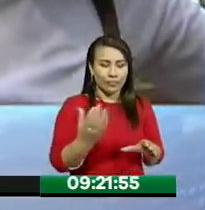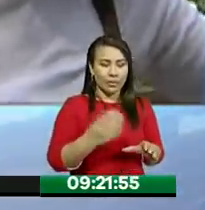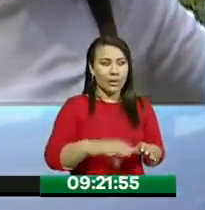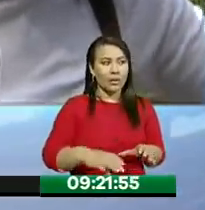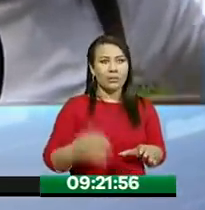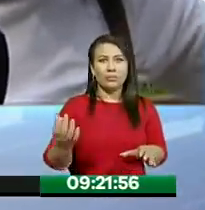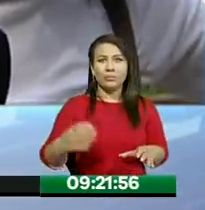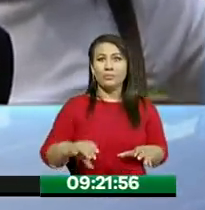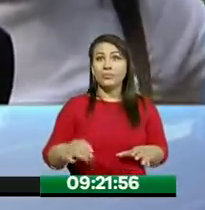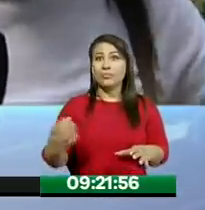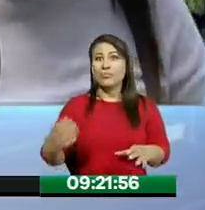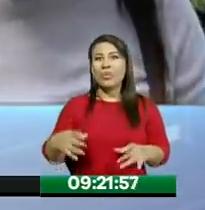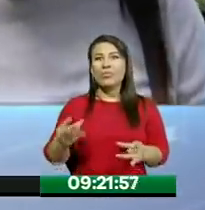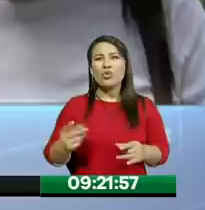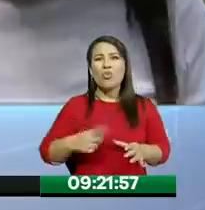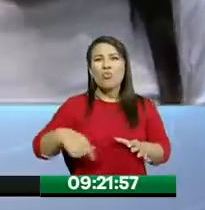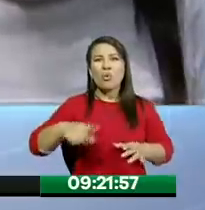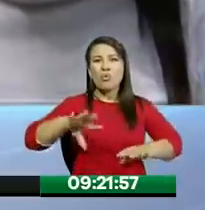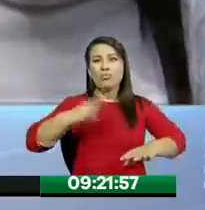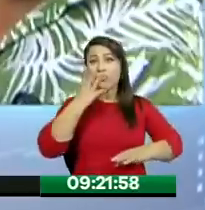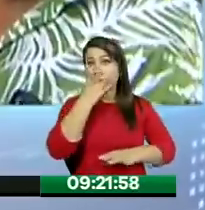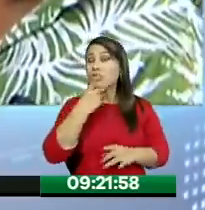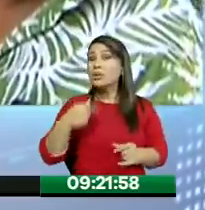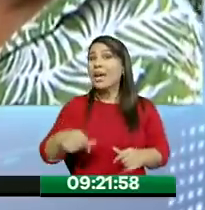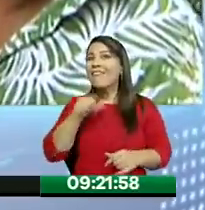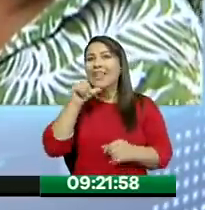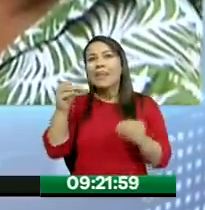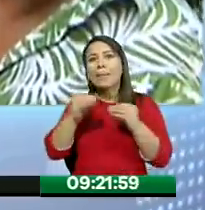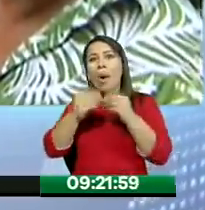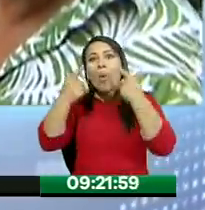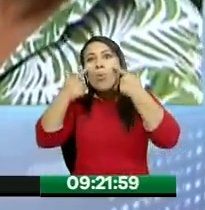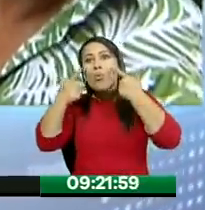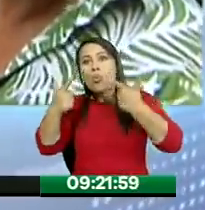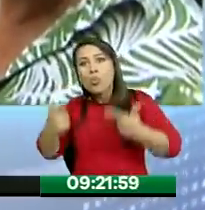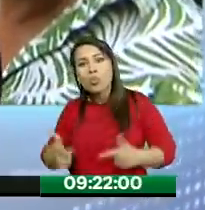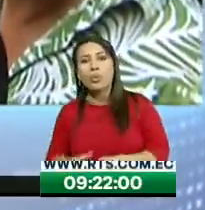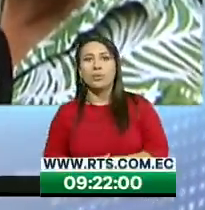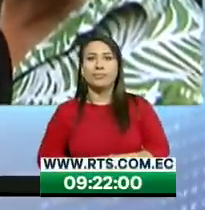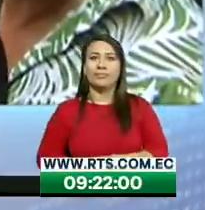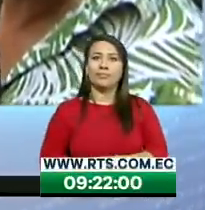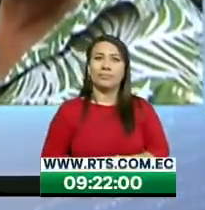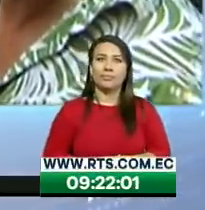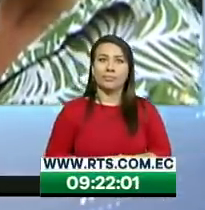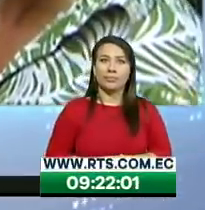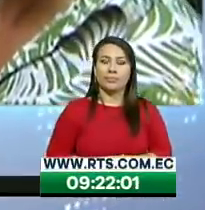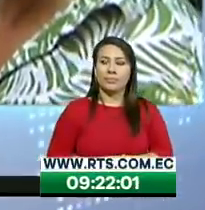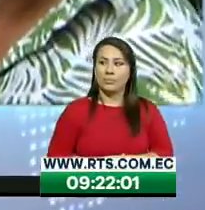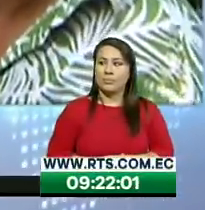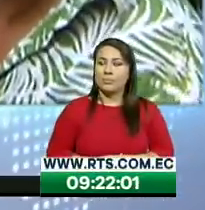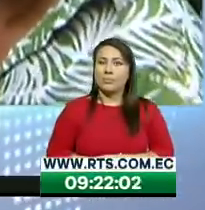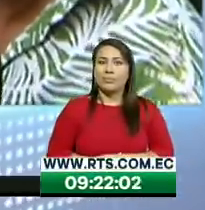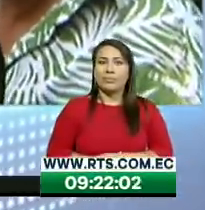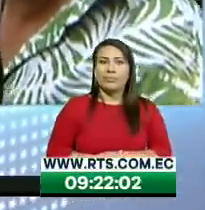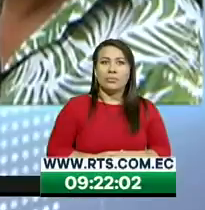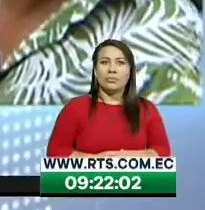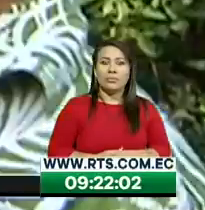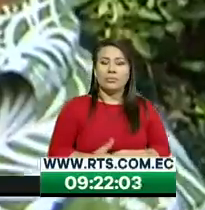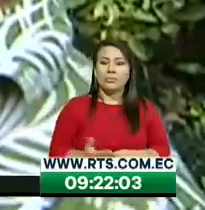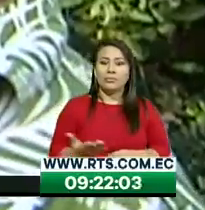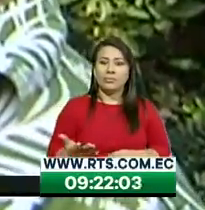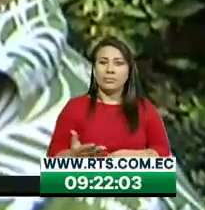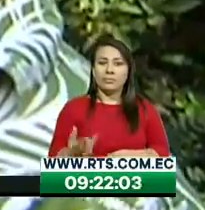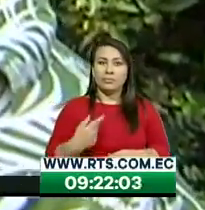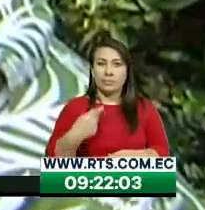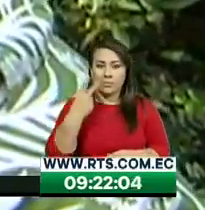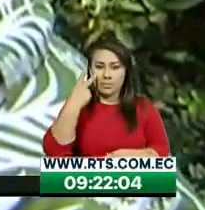un positivo para clorhidrato de cocaína, dando un peso de 100.091 gramos. Mientras en el control sur, en este vehículo, un